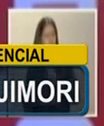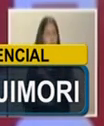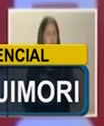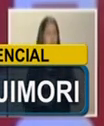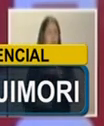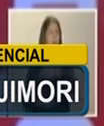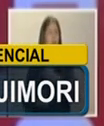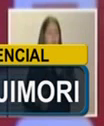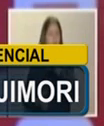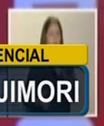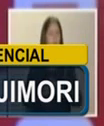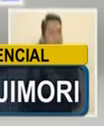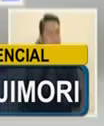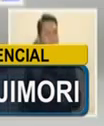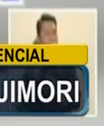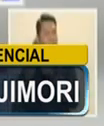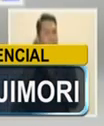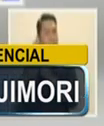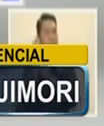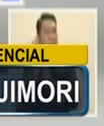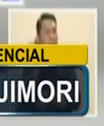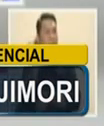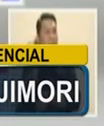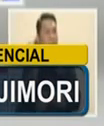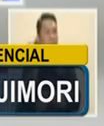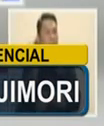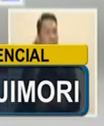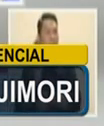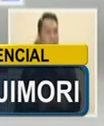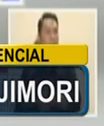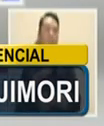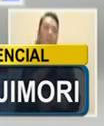la inseguridad ciudadana. Estas fueron las